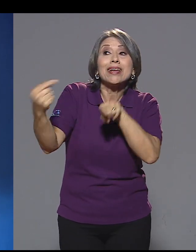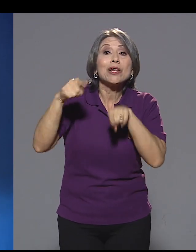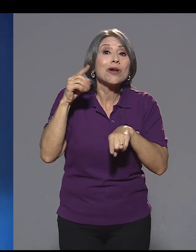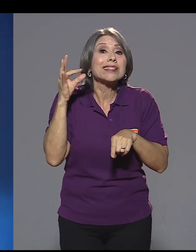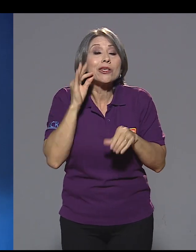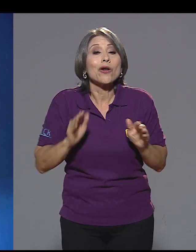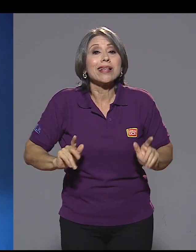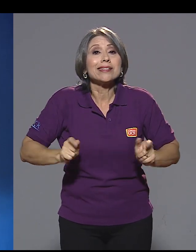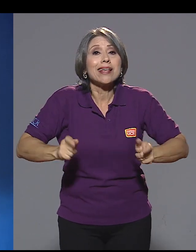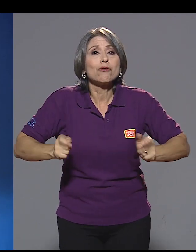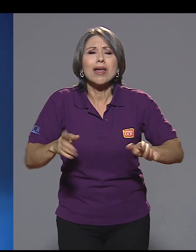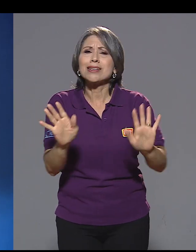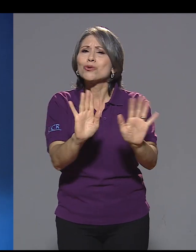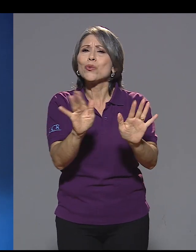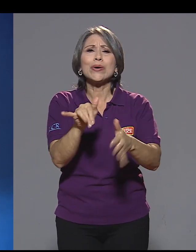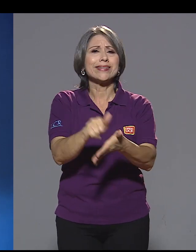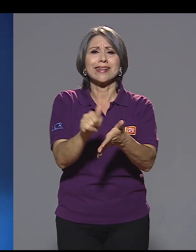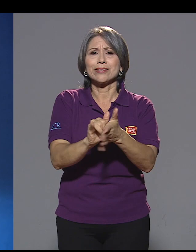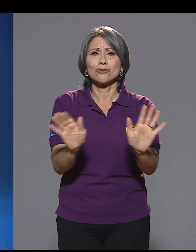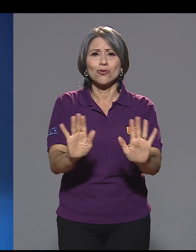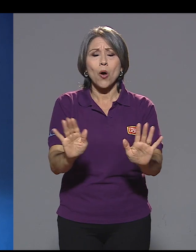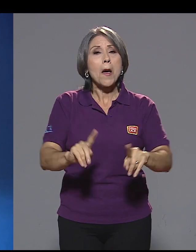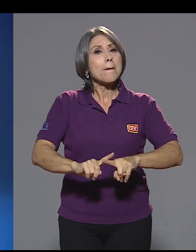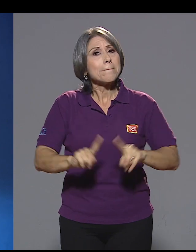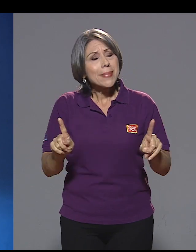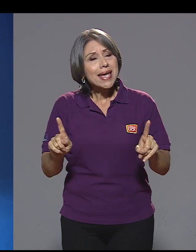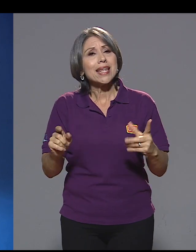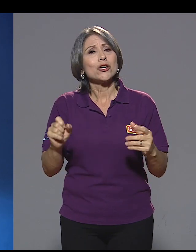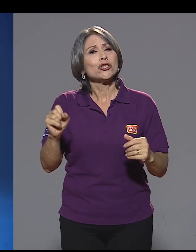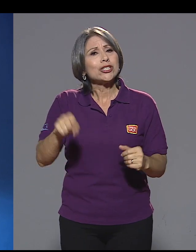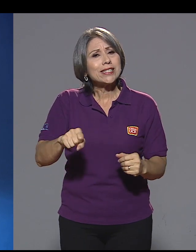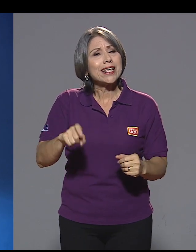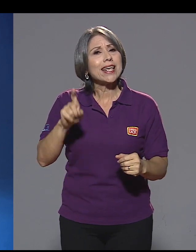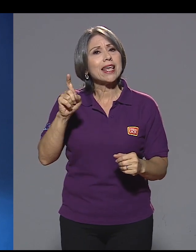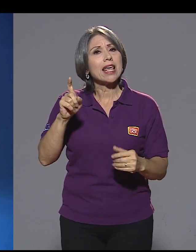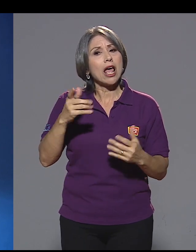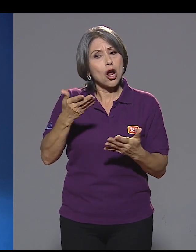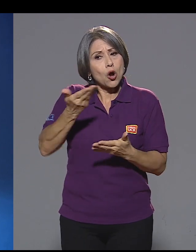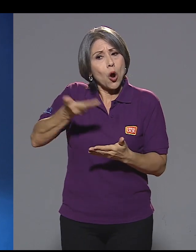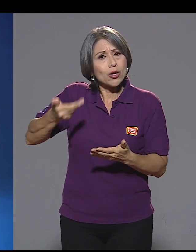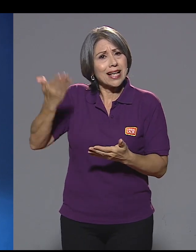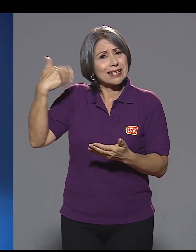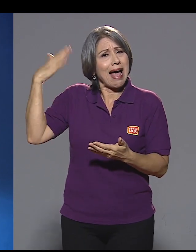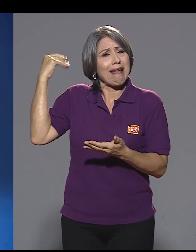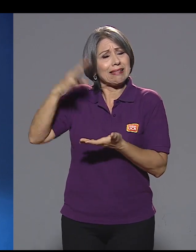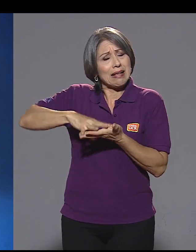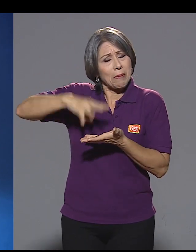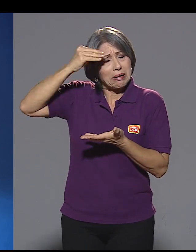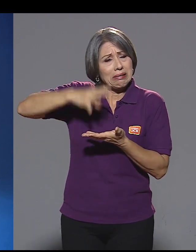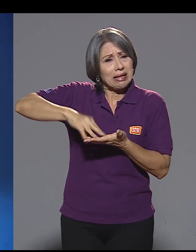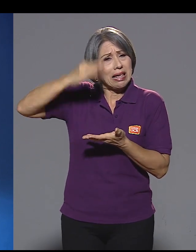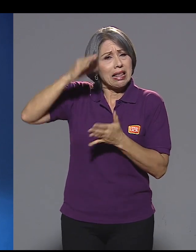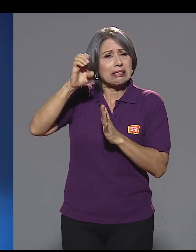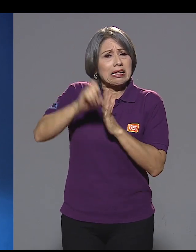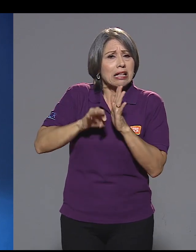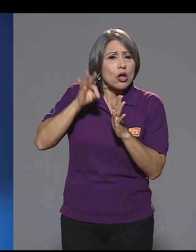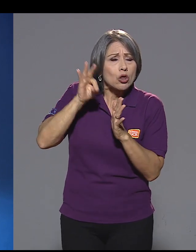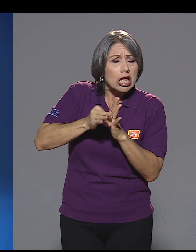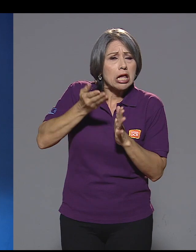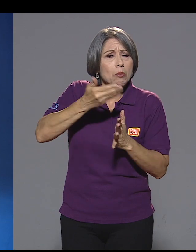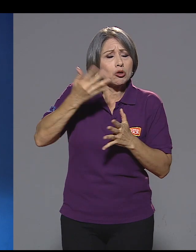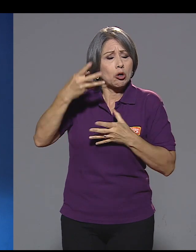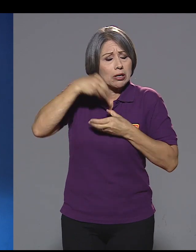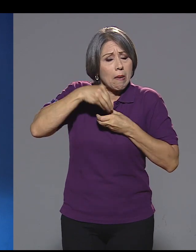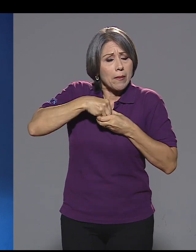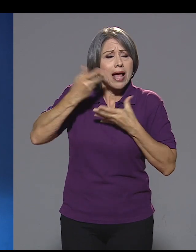en sillita de ruedas. No necesariamente así, pero sí de que desaprendamos este montón de estereotipos